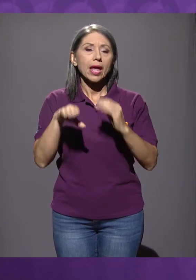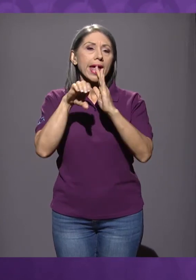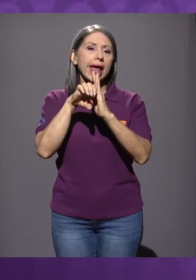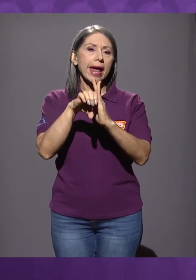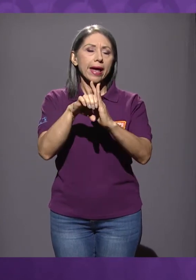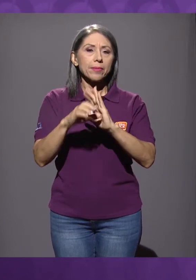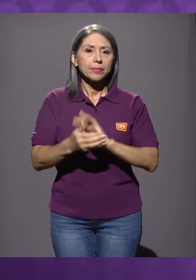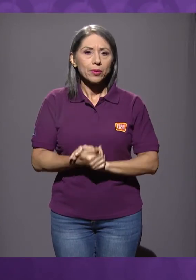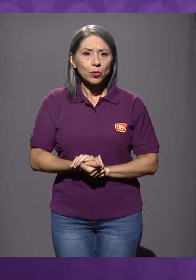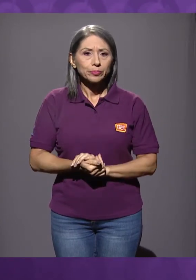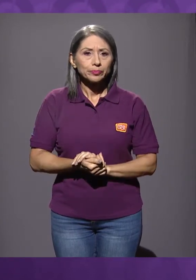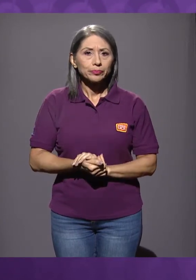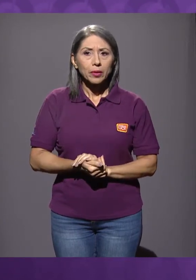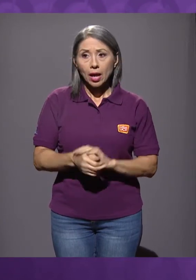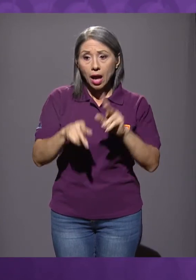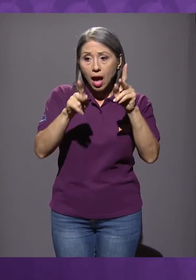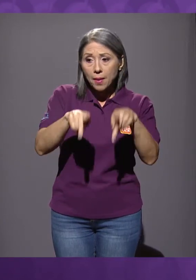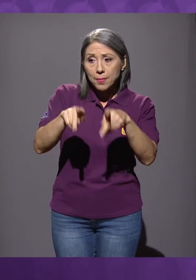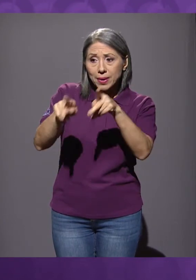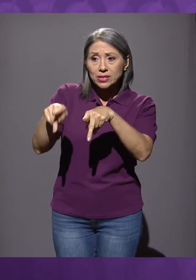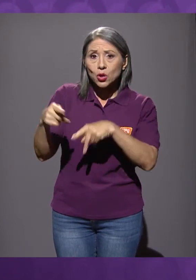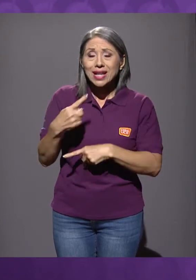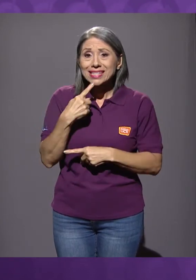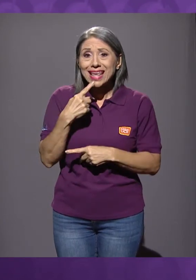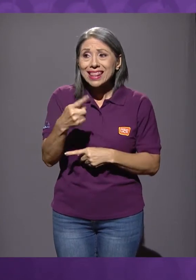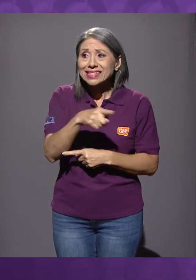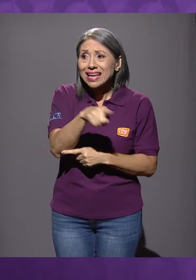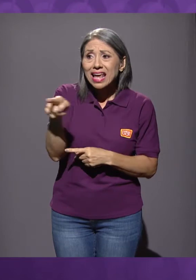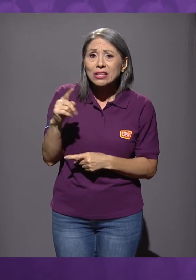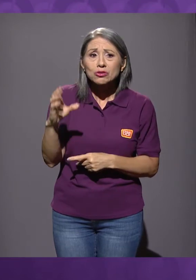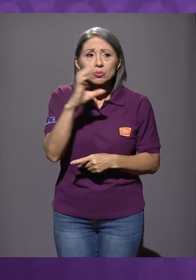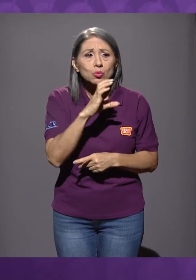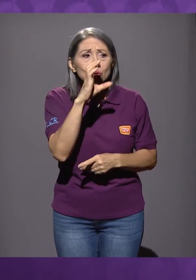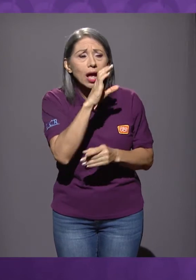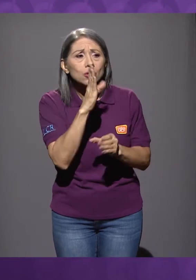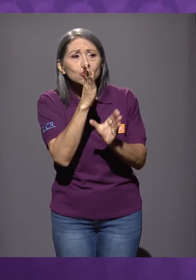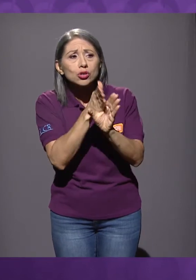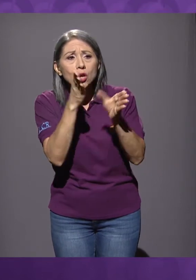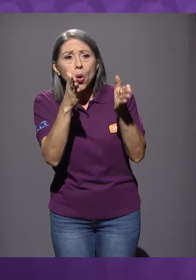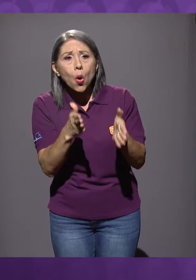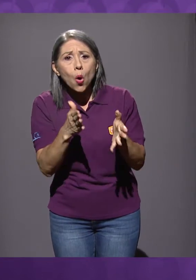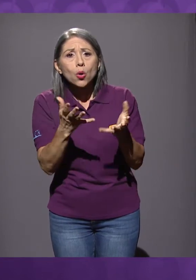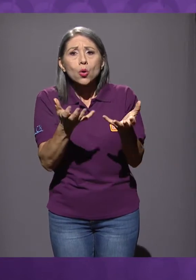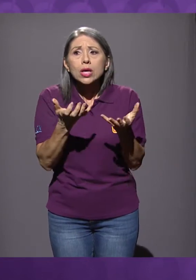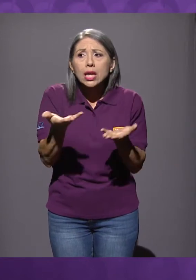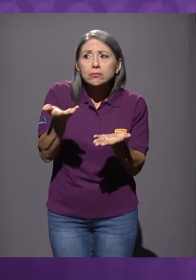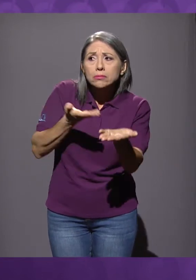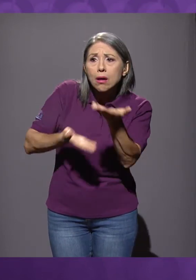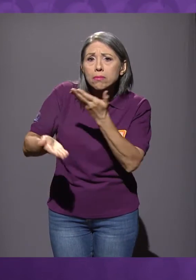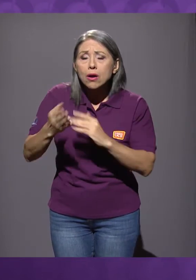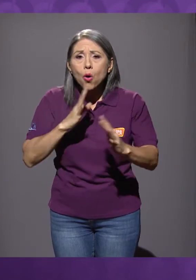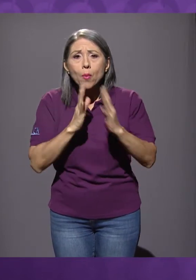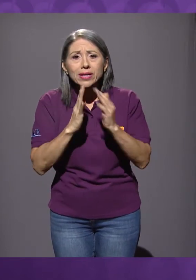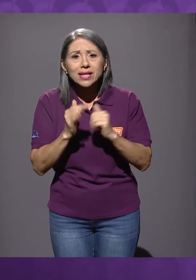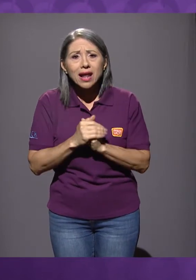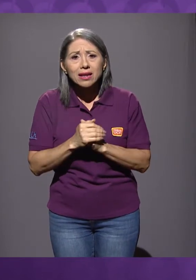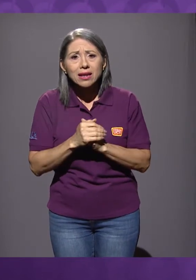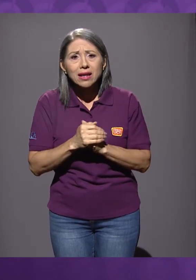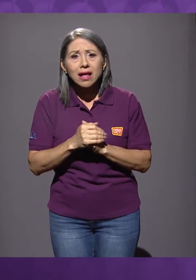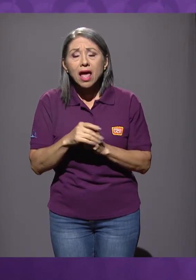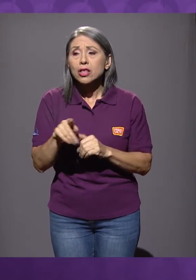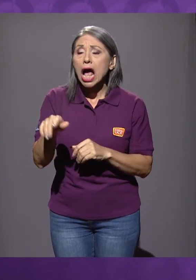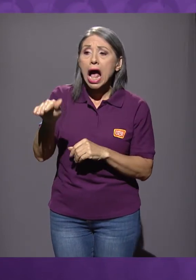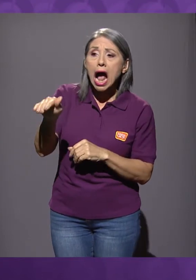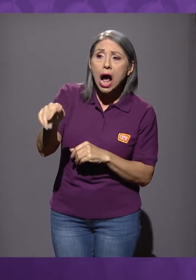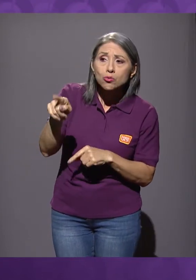Por ejemplo, hay testimonios de personas que dicen buscar un psicólogo o una psicóloga para conversar y que les dicen que si no tienen